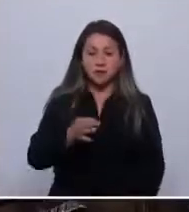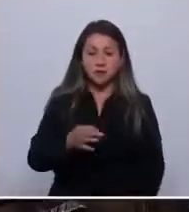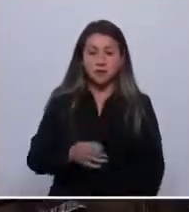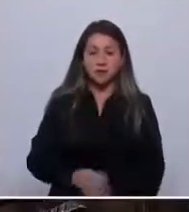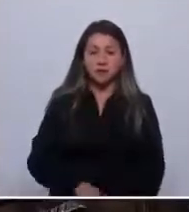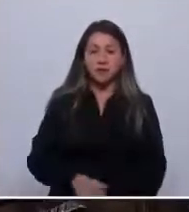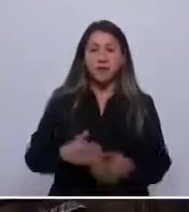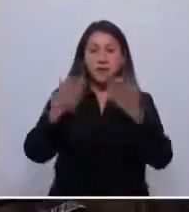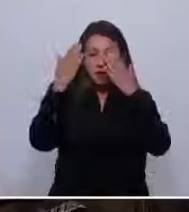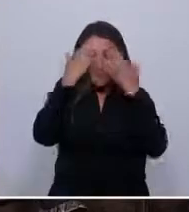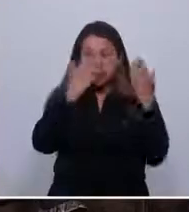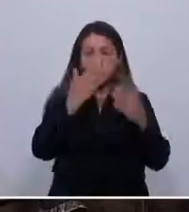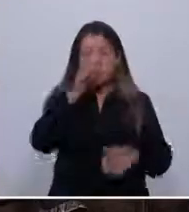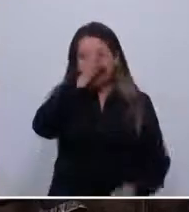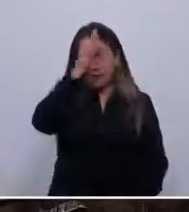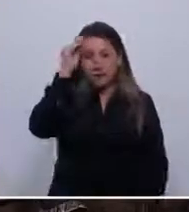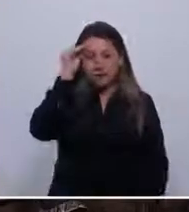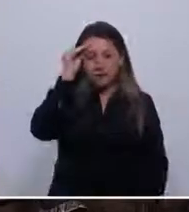Mari, la mía en Elisa,